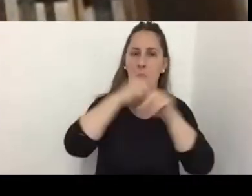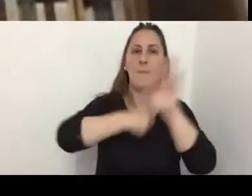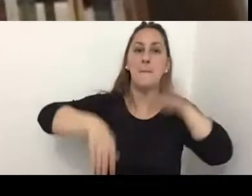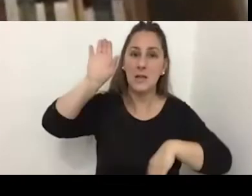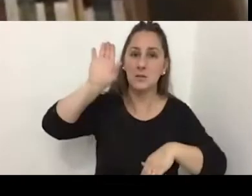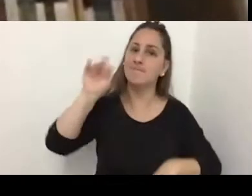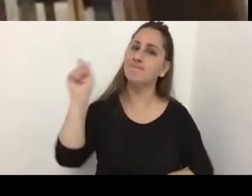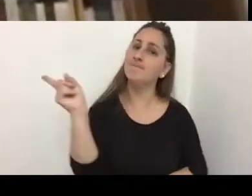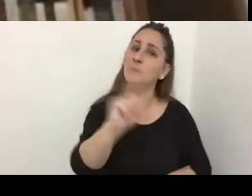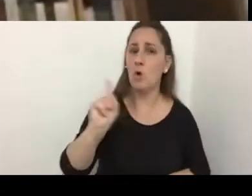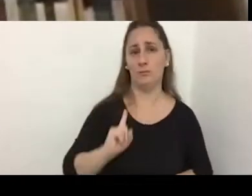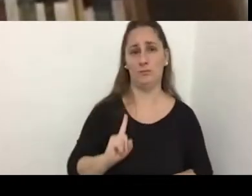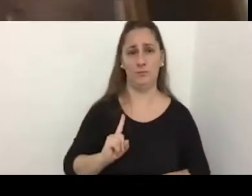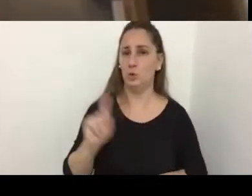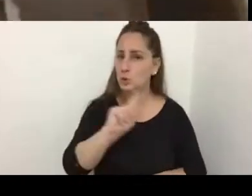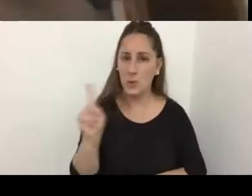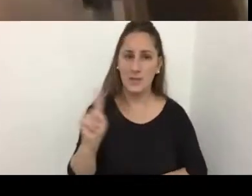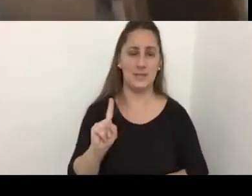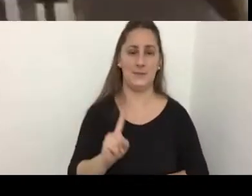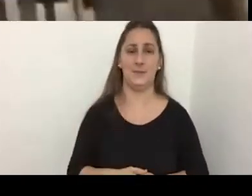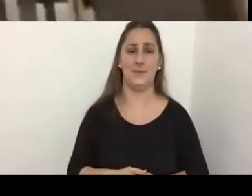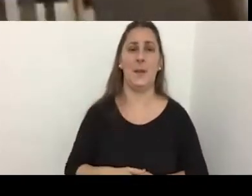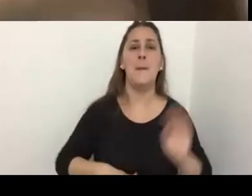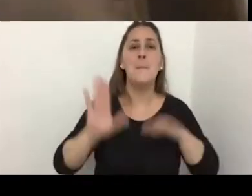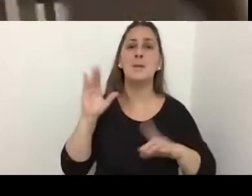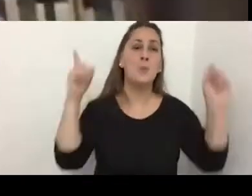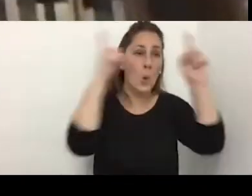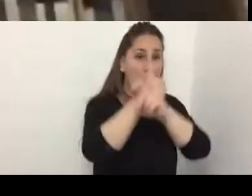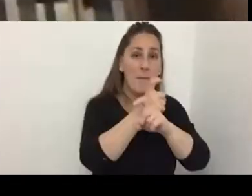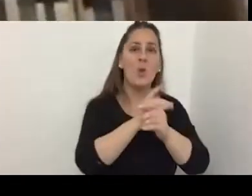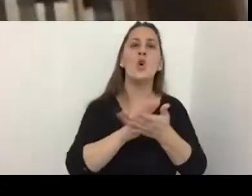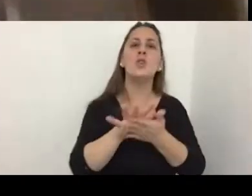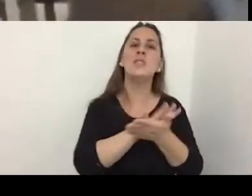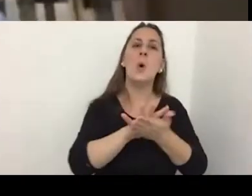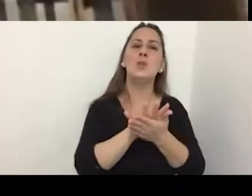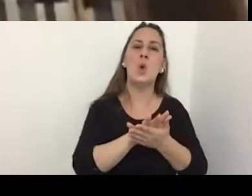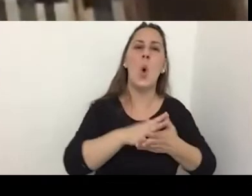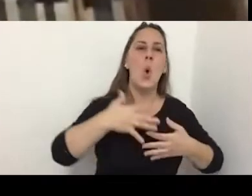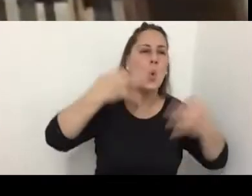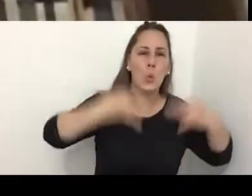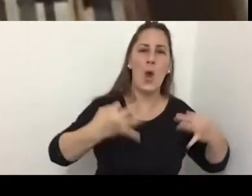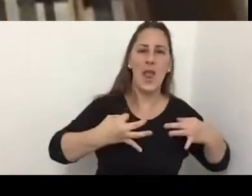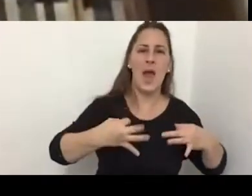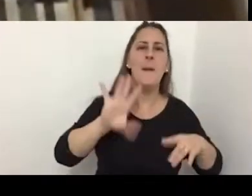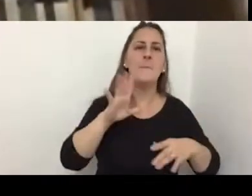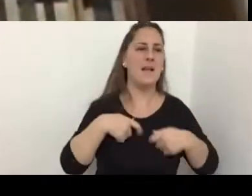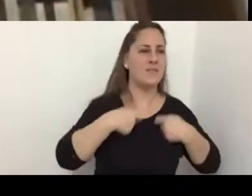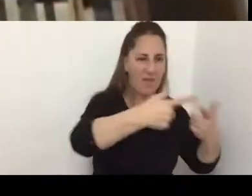no? Hay más conflicto cuando la situación es buena porque hay más que discutir, hay más puja